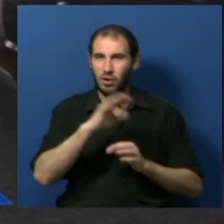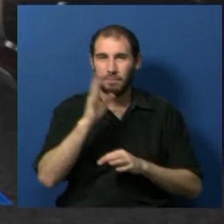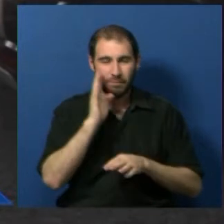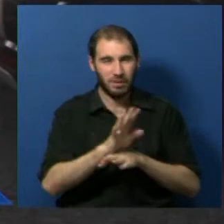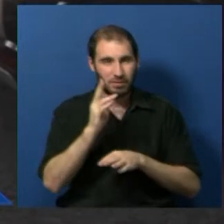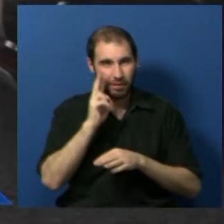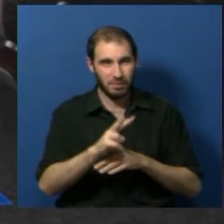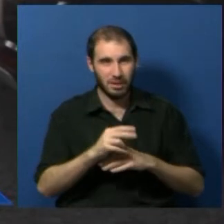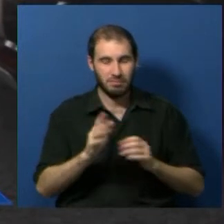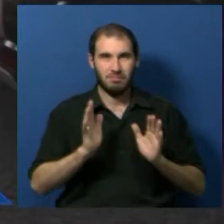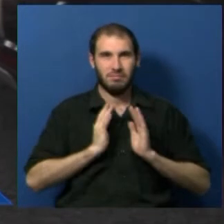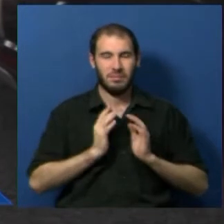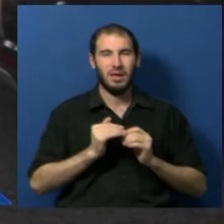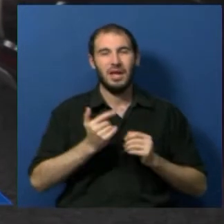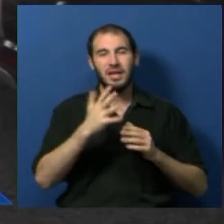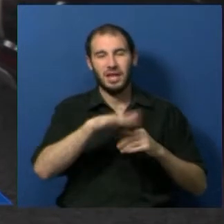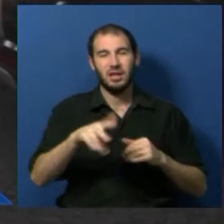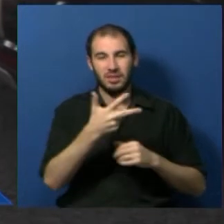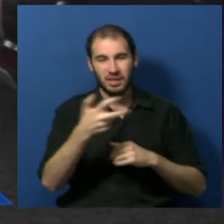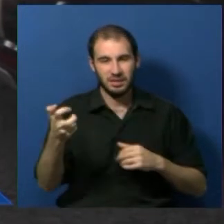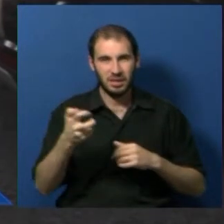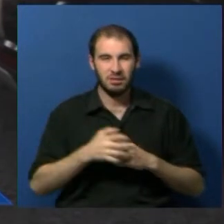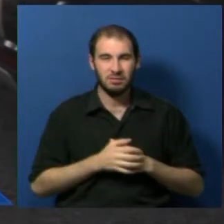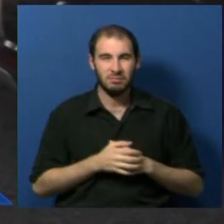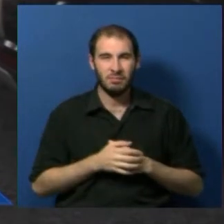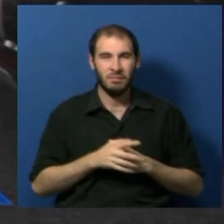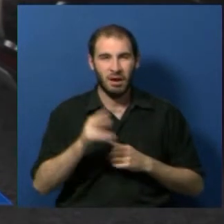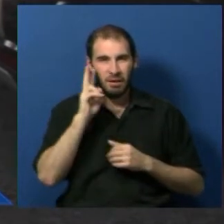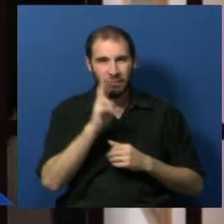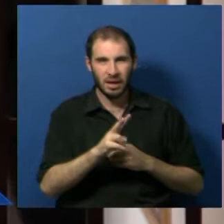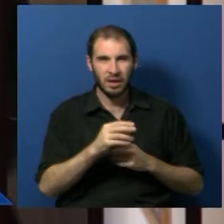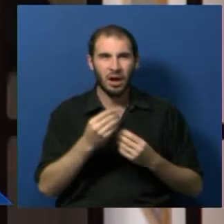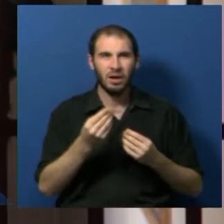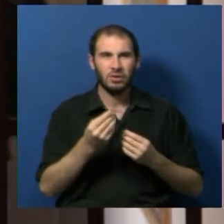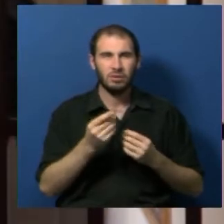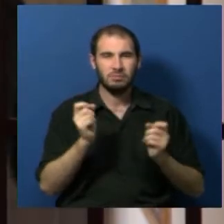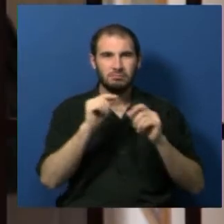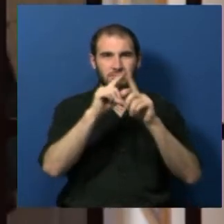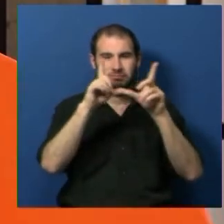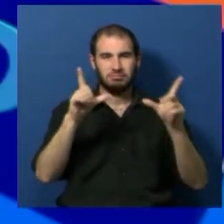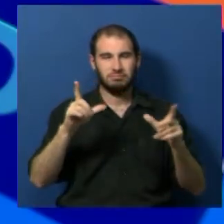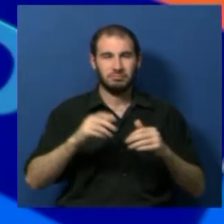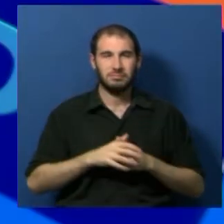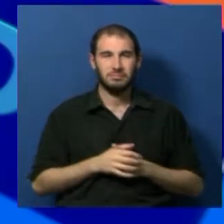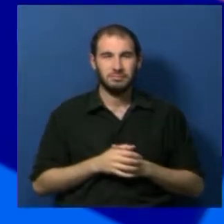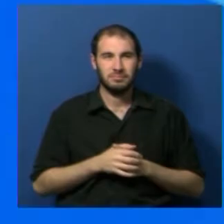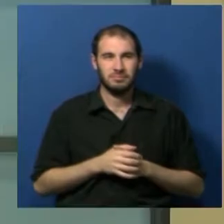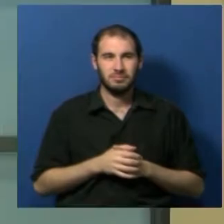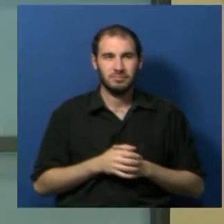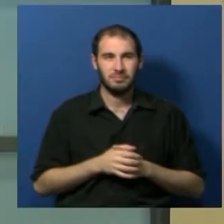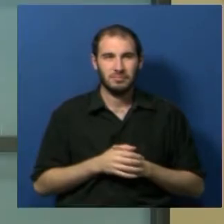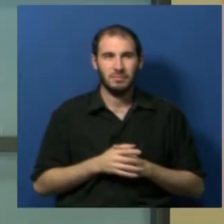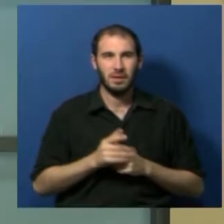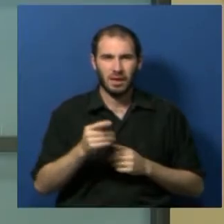y... Estar ahí con 300 chicos que de pronto los empezás a ver y ves cómo se les van abriendo los ojos y